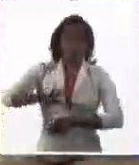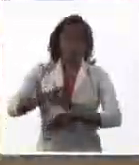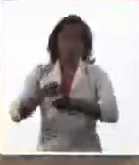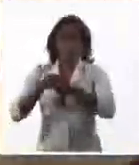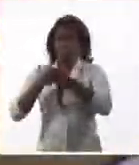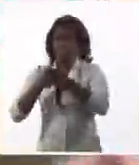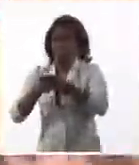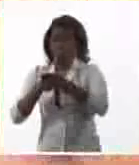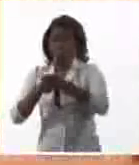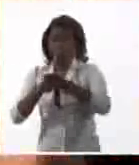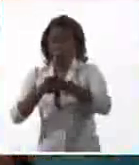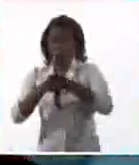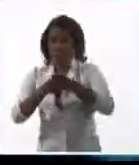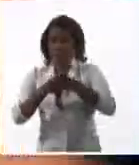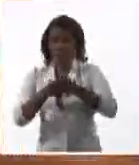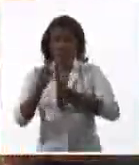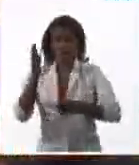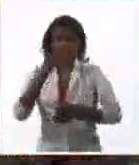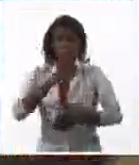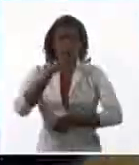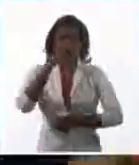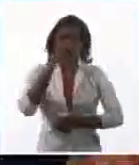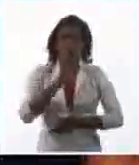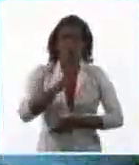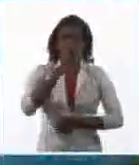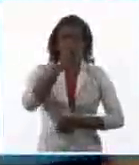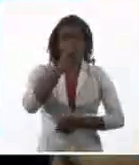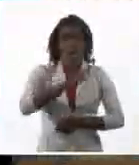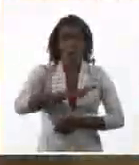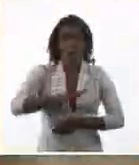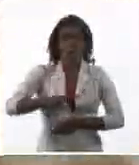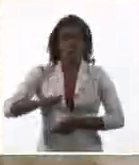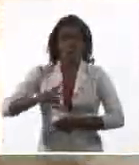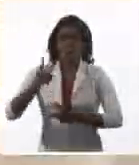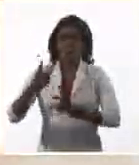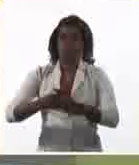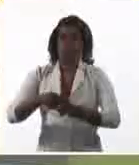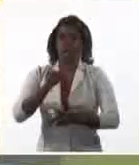Gaza sin respeto por la vida de sus 2 millones de habitantes.